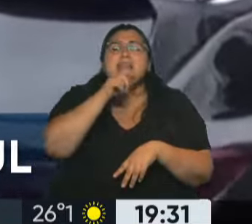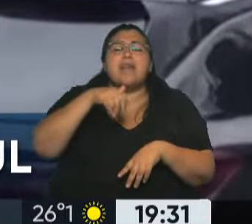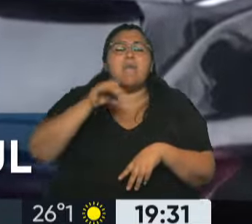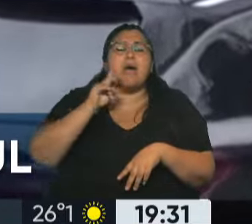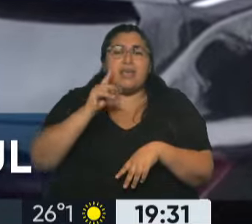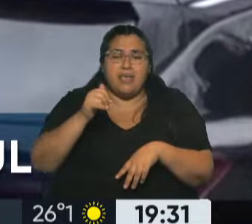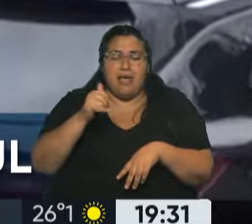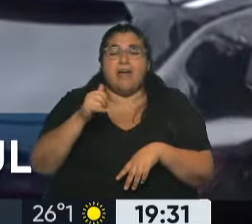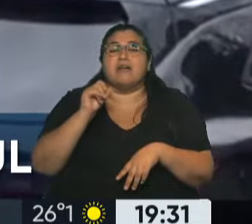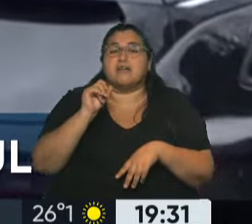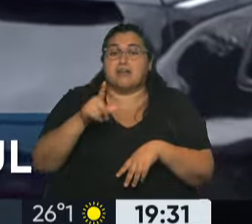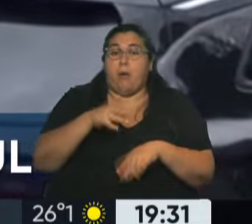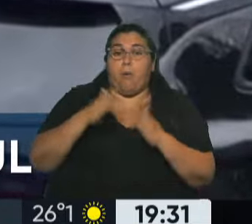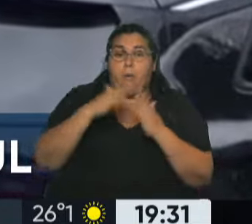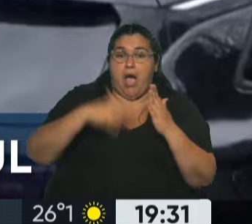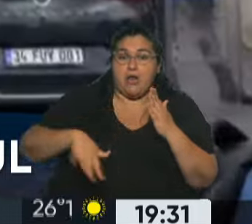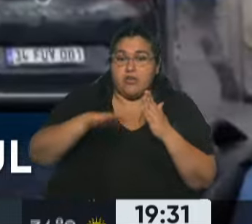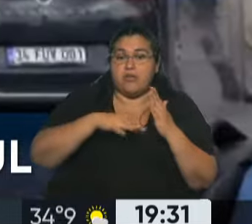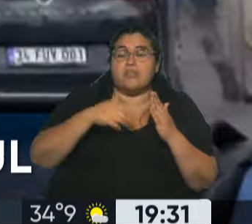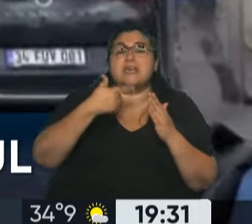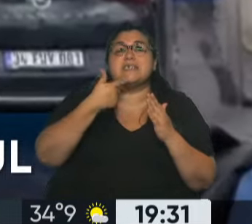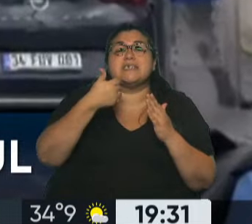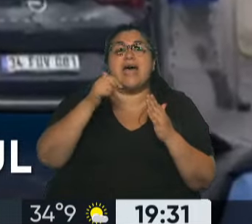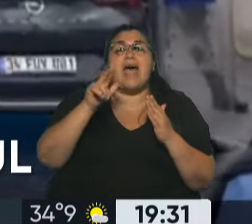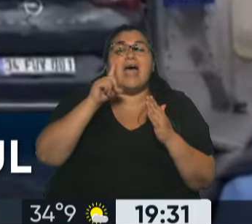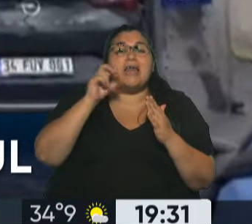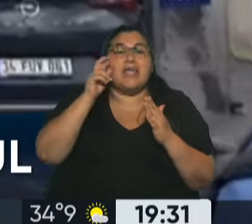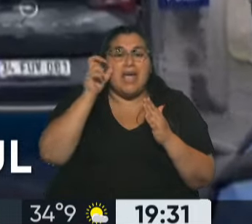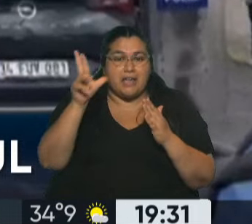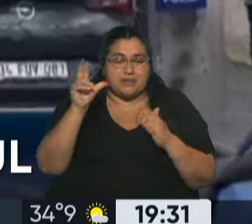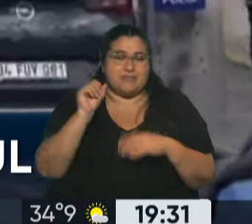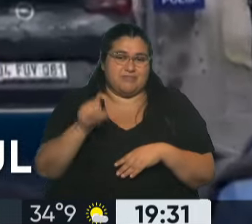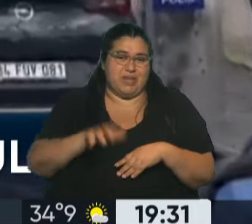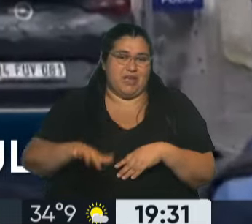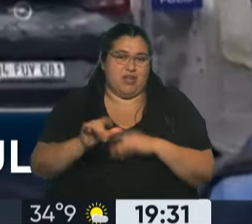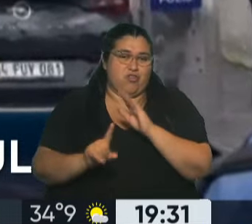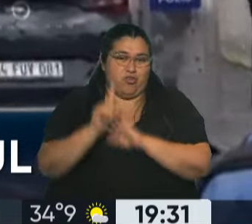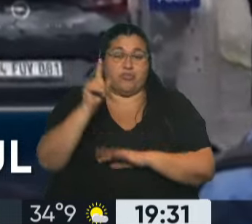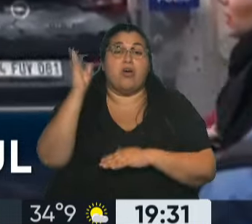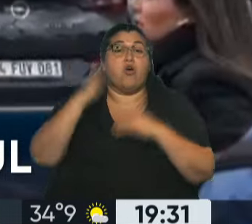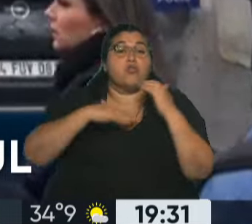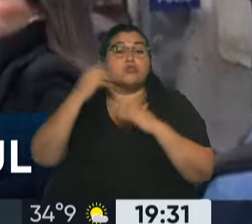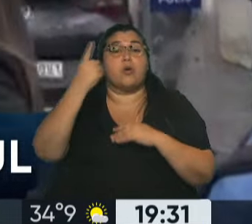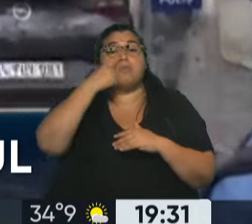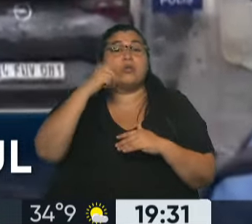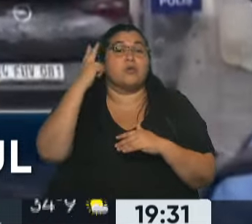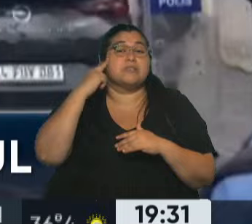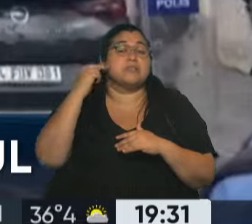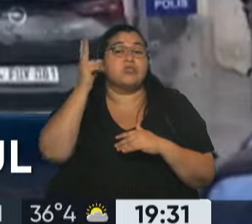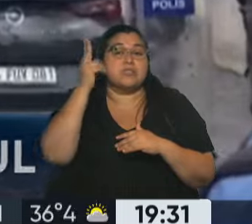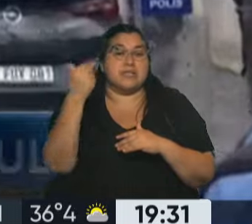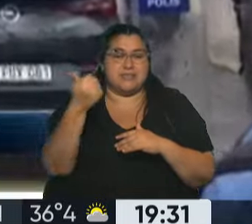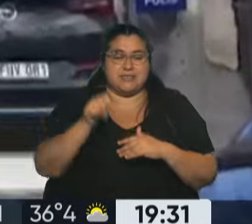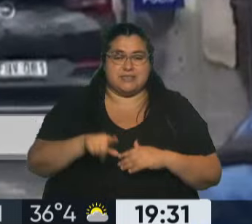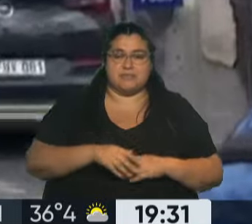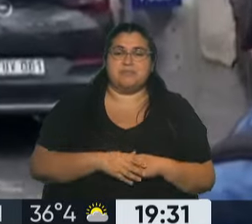Bósforo, en el barrio de Sarıyer, en el norte de Estambul, construida en 1866.